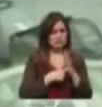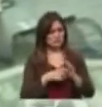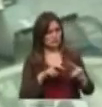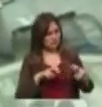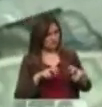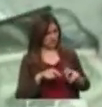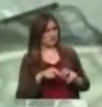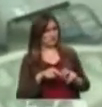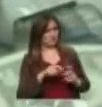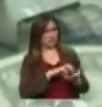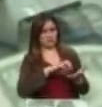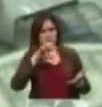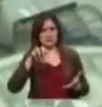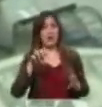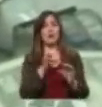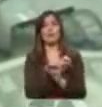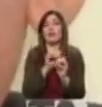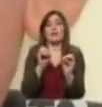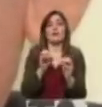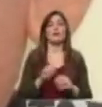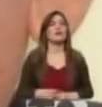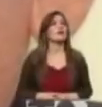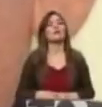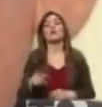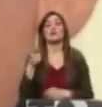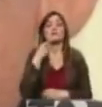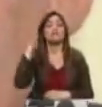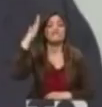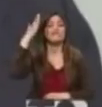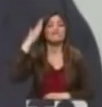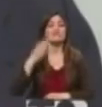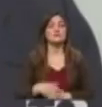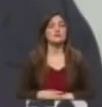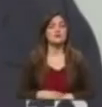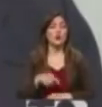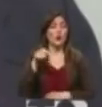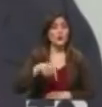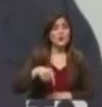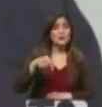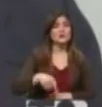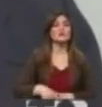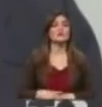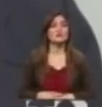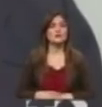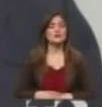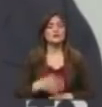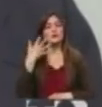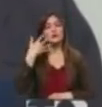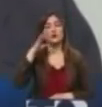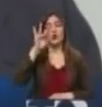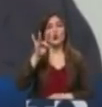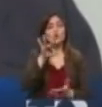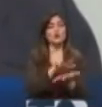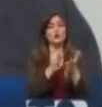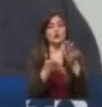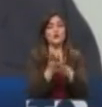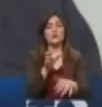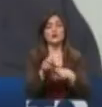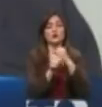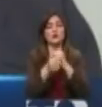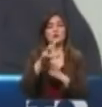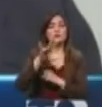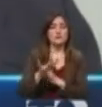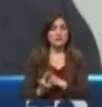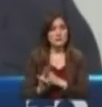que no se ha evidenciado tal desembolso. Y en el ISFA lo saben. Hasta el día de hoy, que es 8 de noviembre del año 2017,